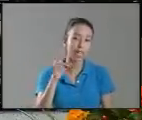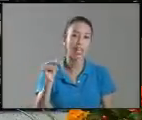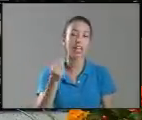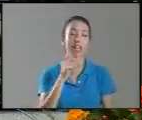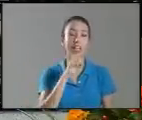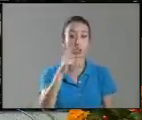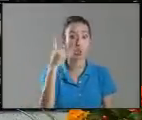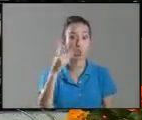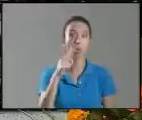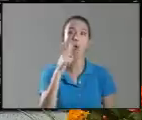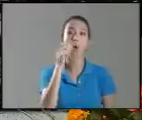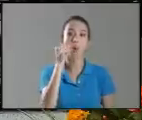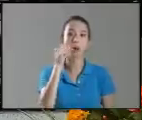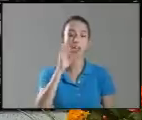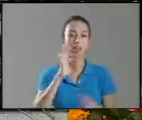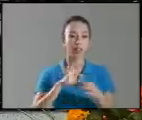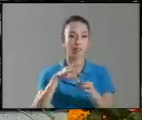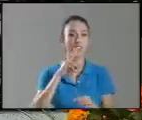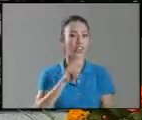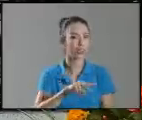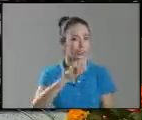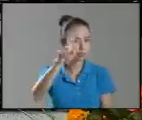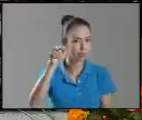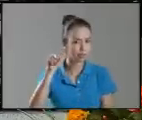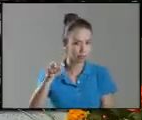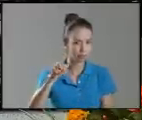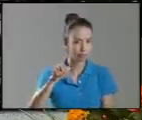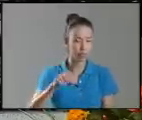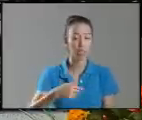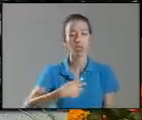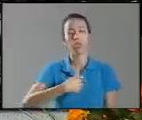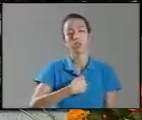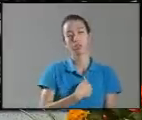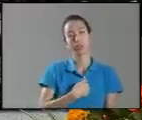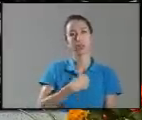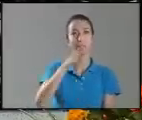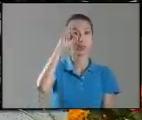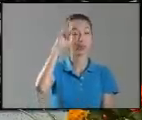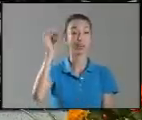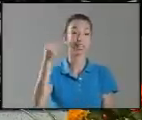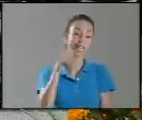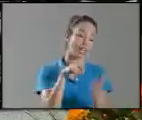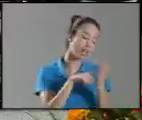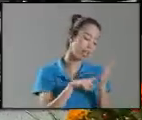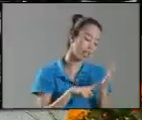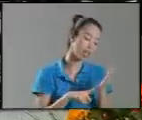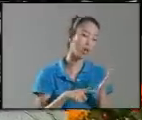Pero será por cortarse el pelo de esa manera que se identifica que es un hombre.